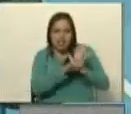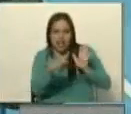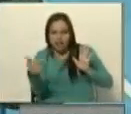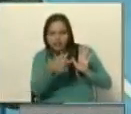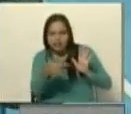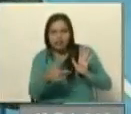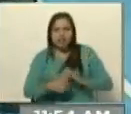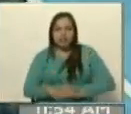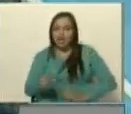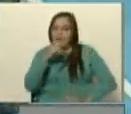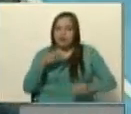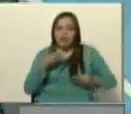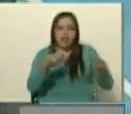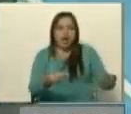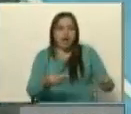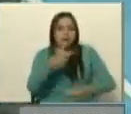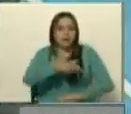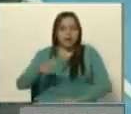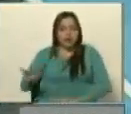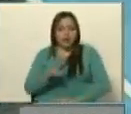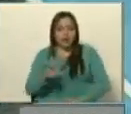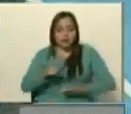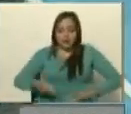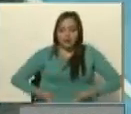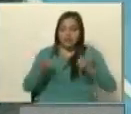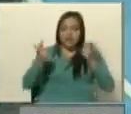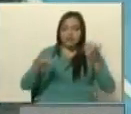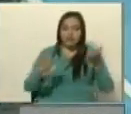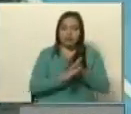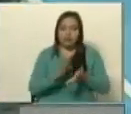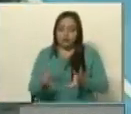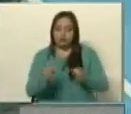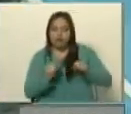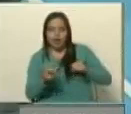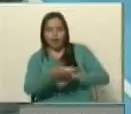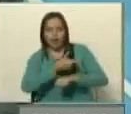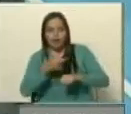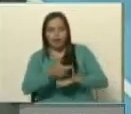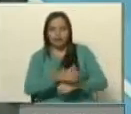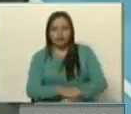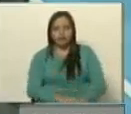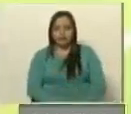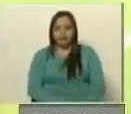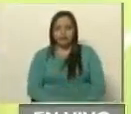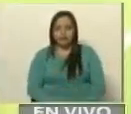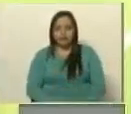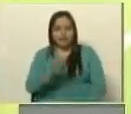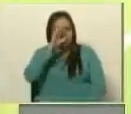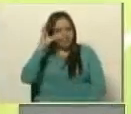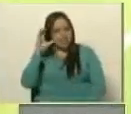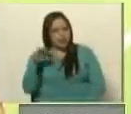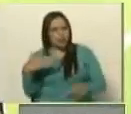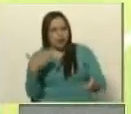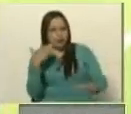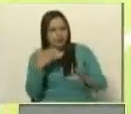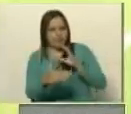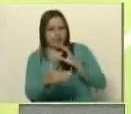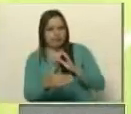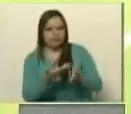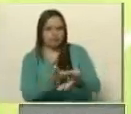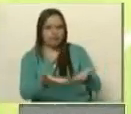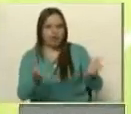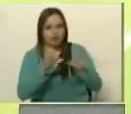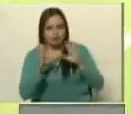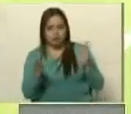no hemos dado los venezolanos para acceder a las posiciones de poder y de gobierno. Canciller, ¿qué mensaje se le envía entonces al